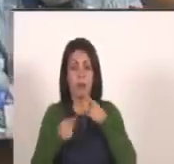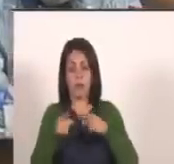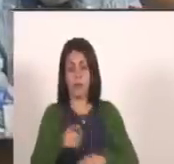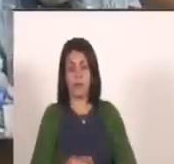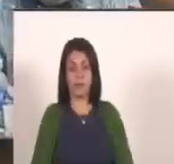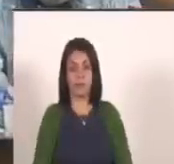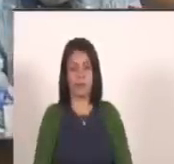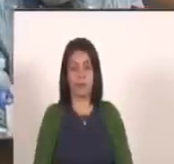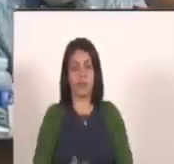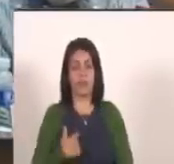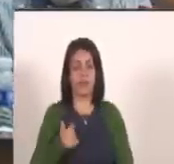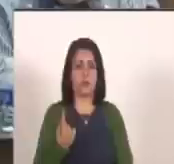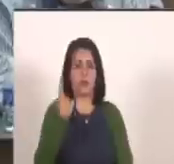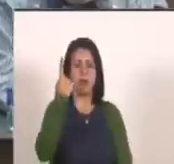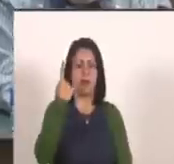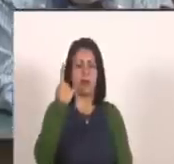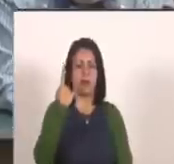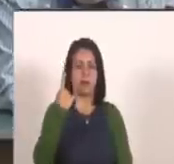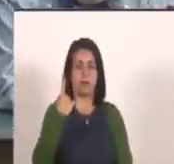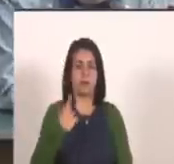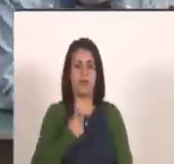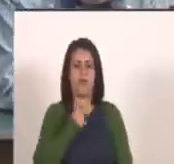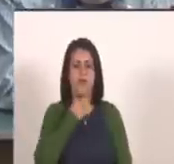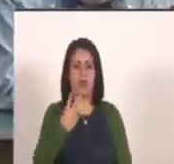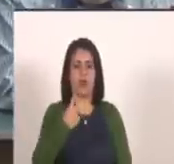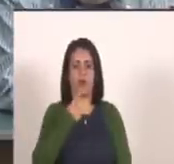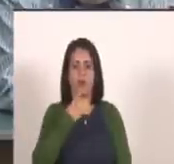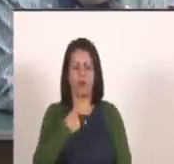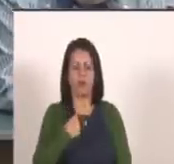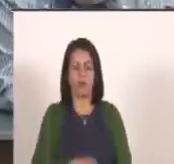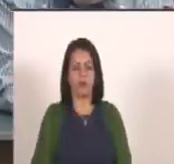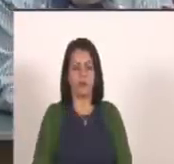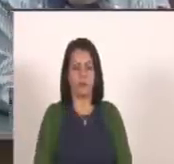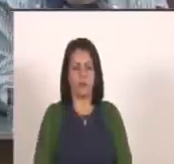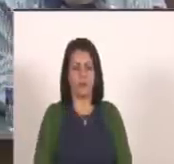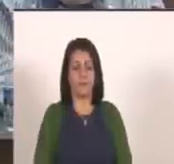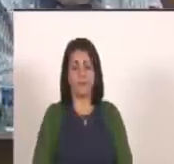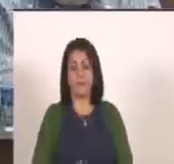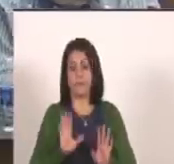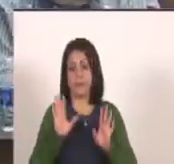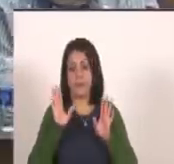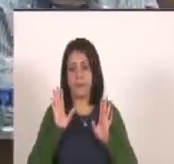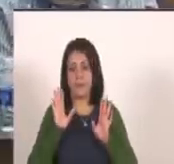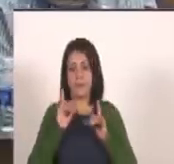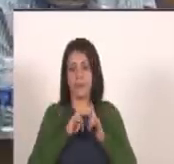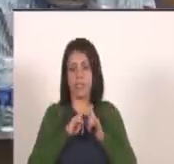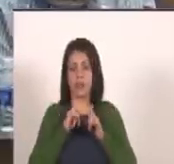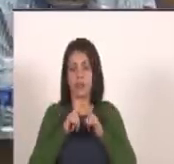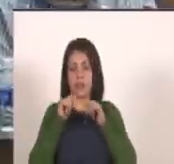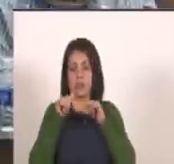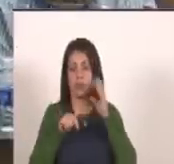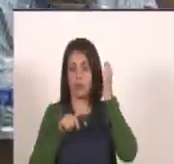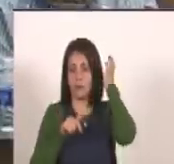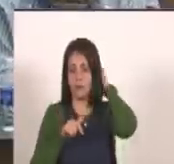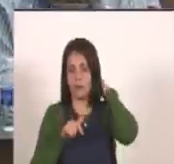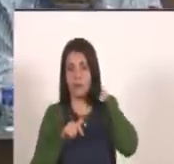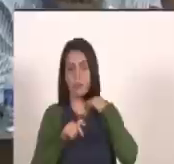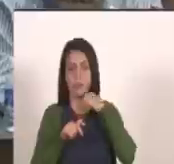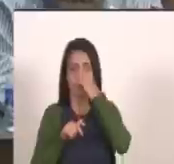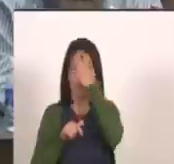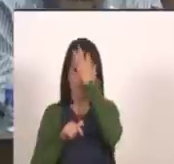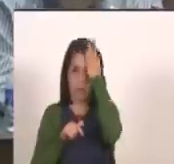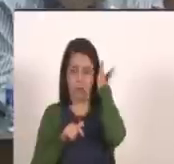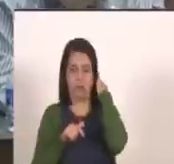decirle que fui el primero que levanté la voz y dije, bueno, en todo caso, si